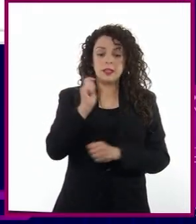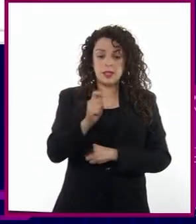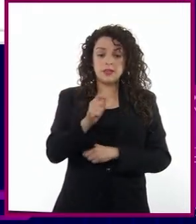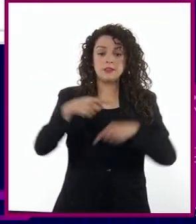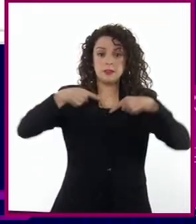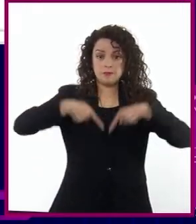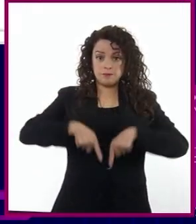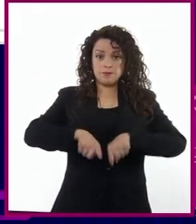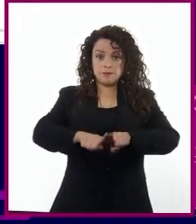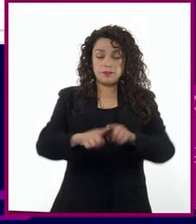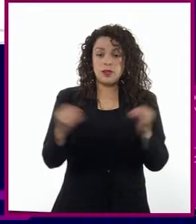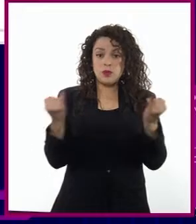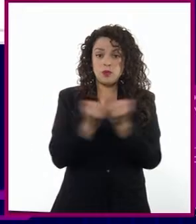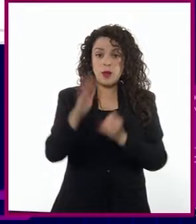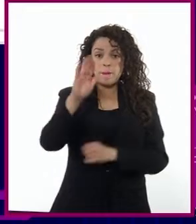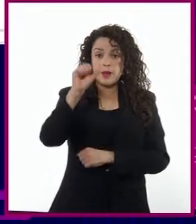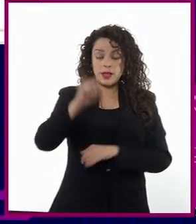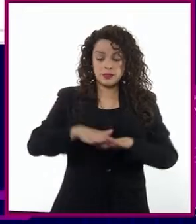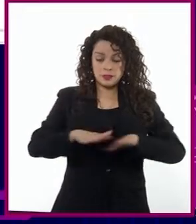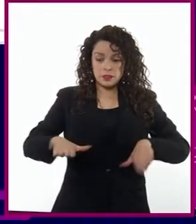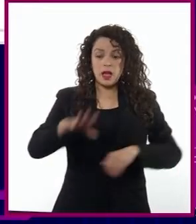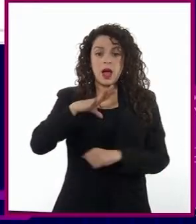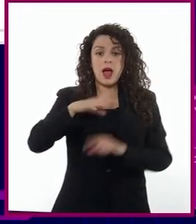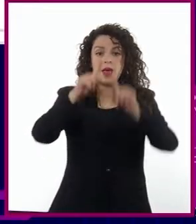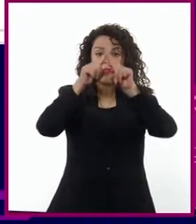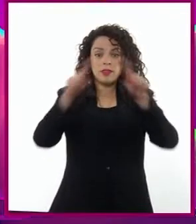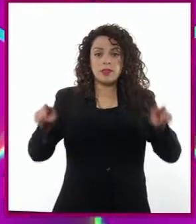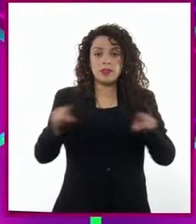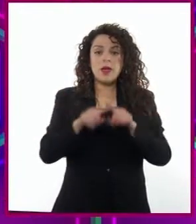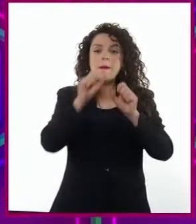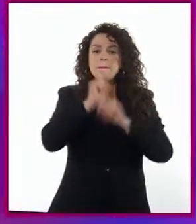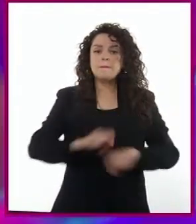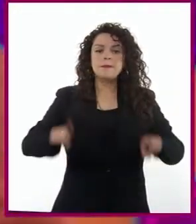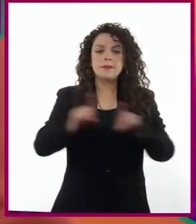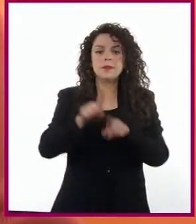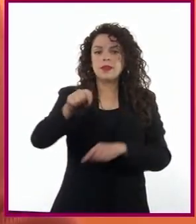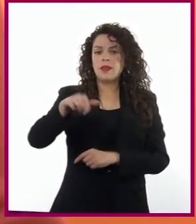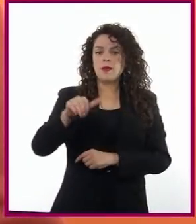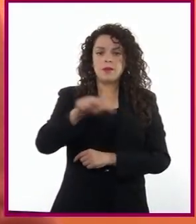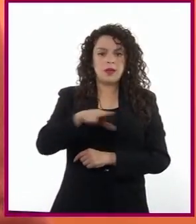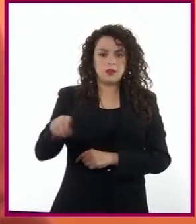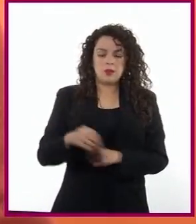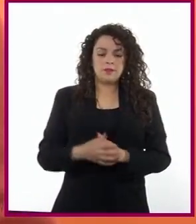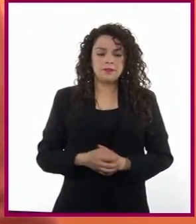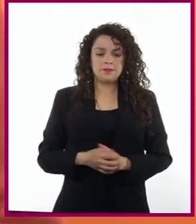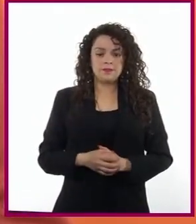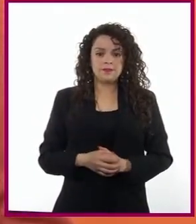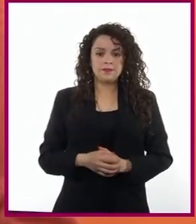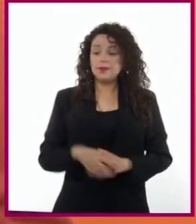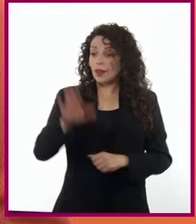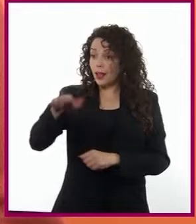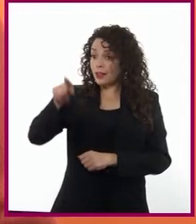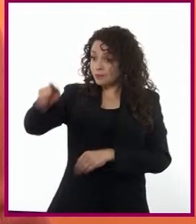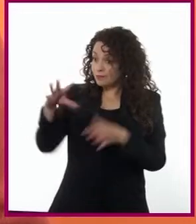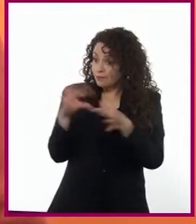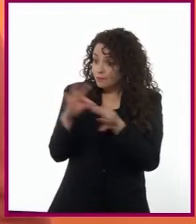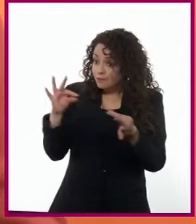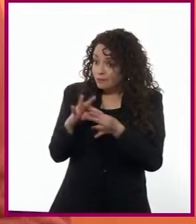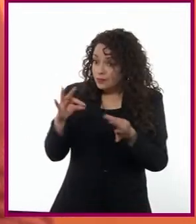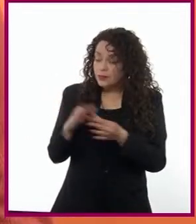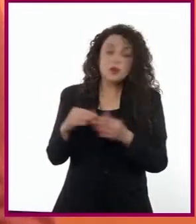a las bases están conformadas por triángulos del mismo tamaño. Leslie, Este planteamiento que acabas de